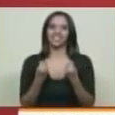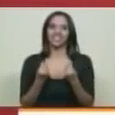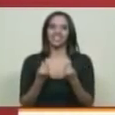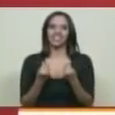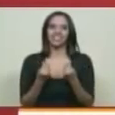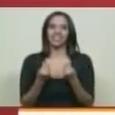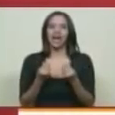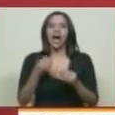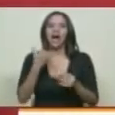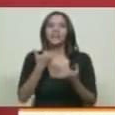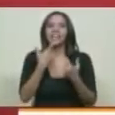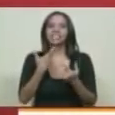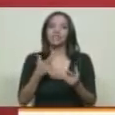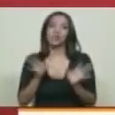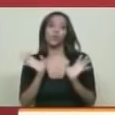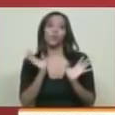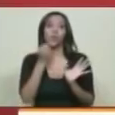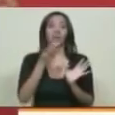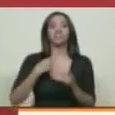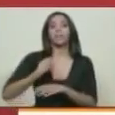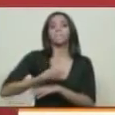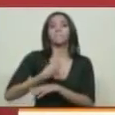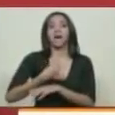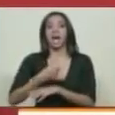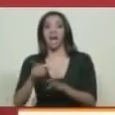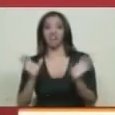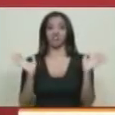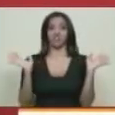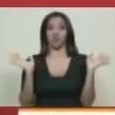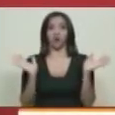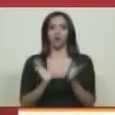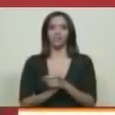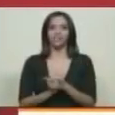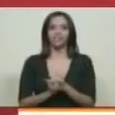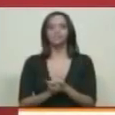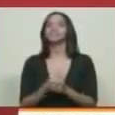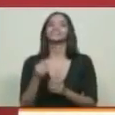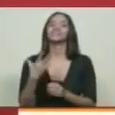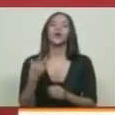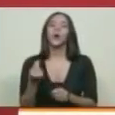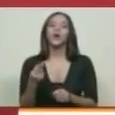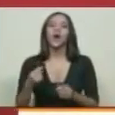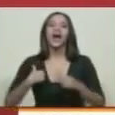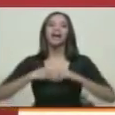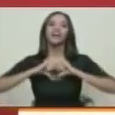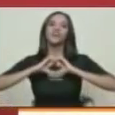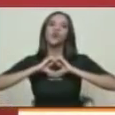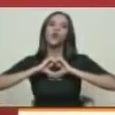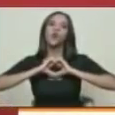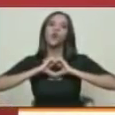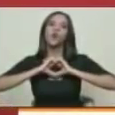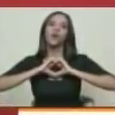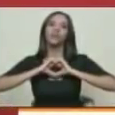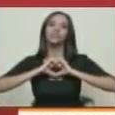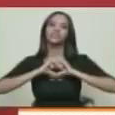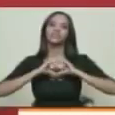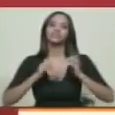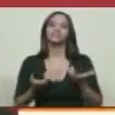Ahorita van a decir, bueno, porque esos fue le están pagando para que haga eso. No. Aquí hay corazón.